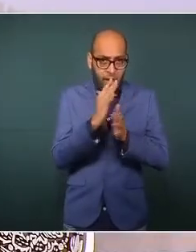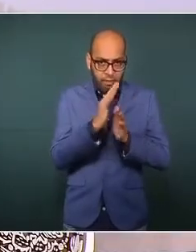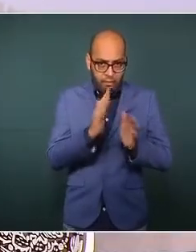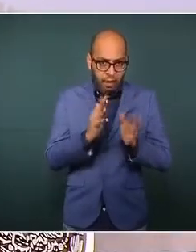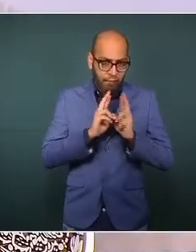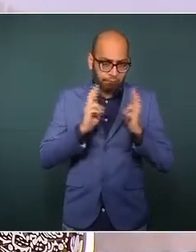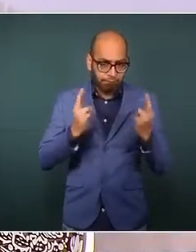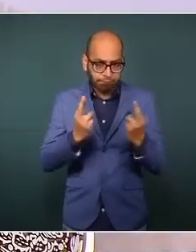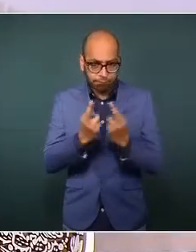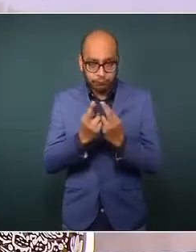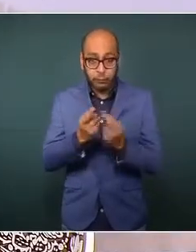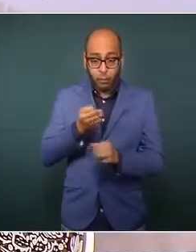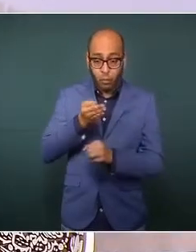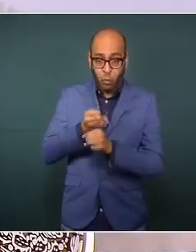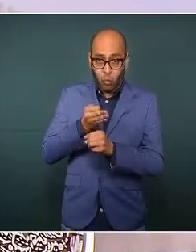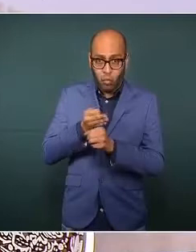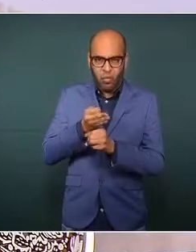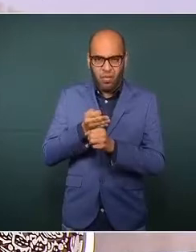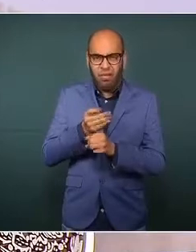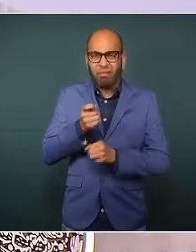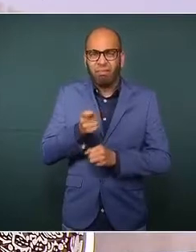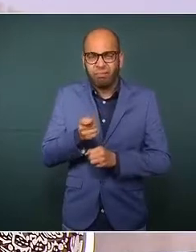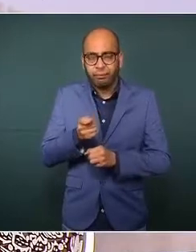a informar.